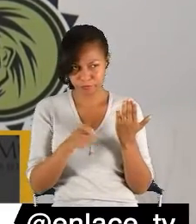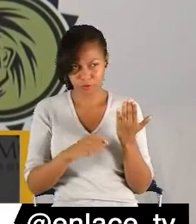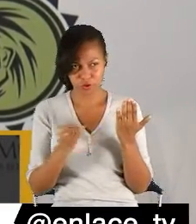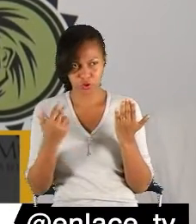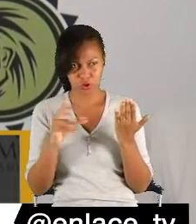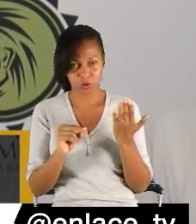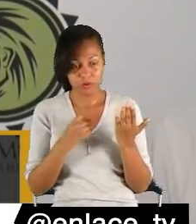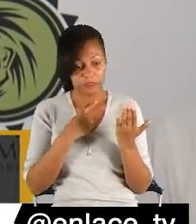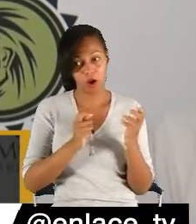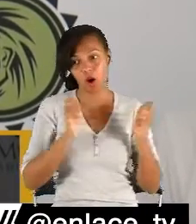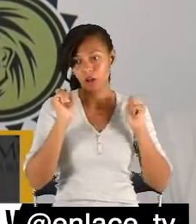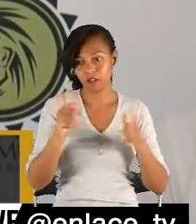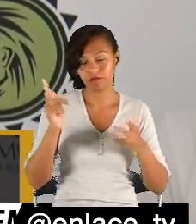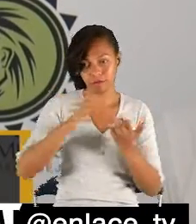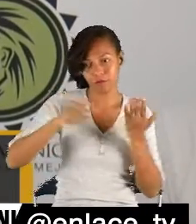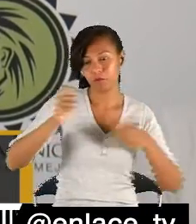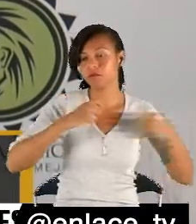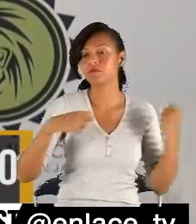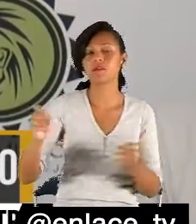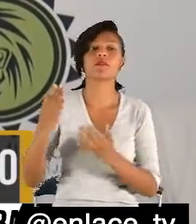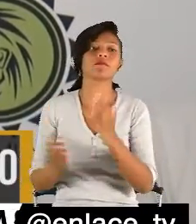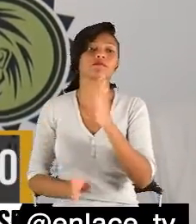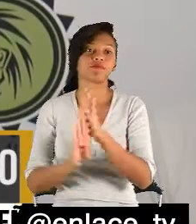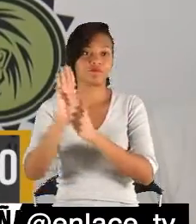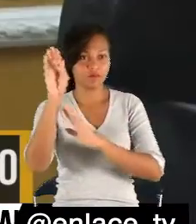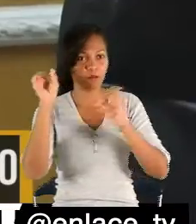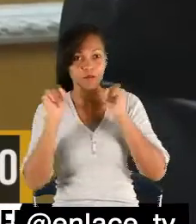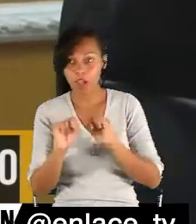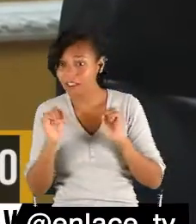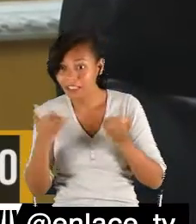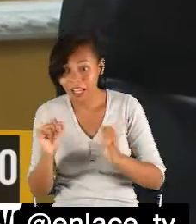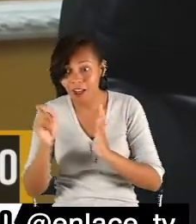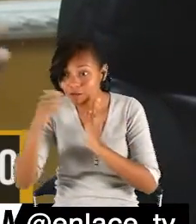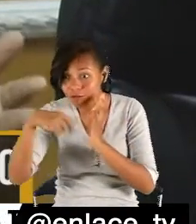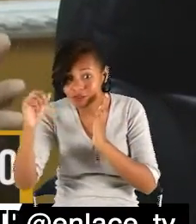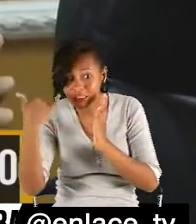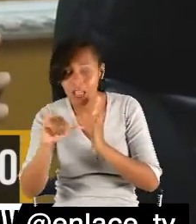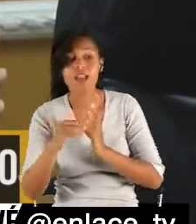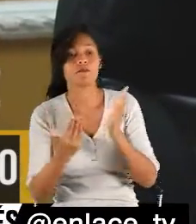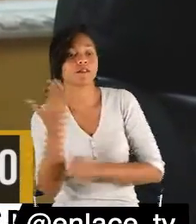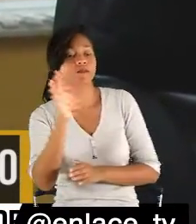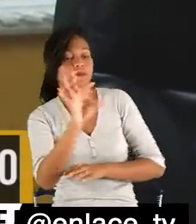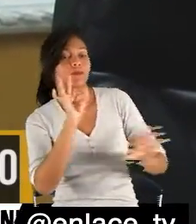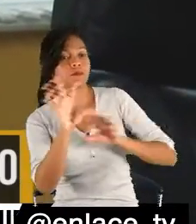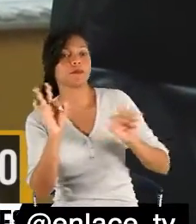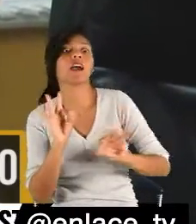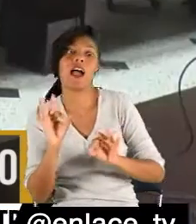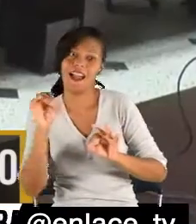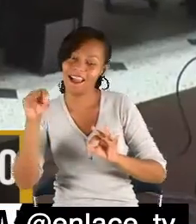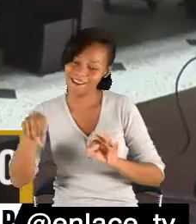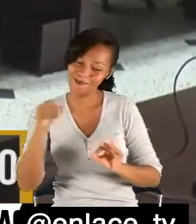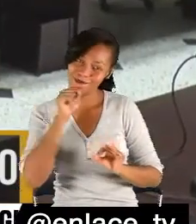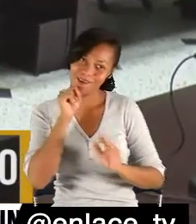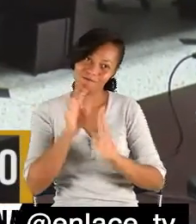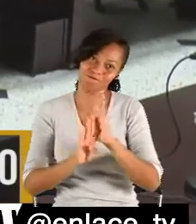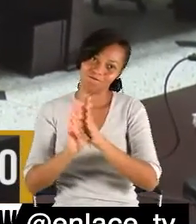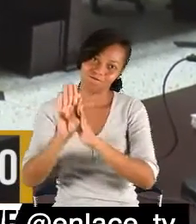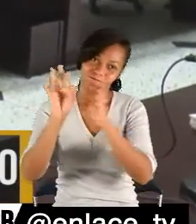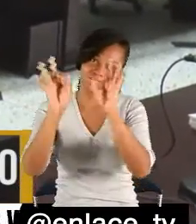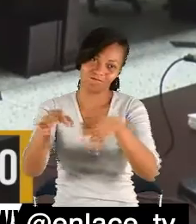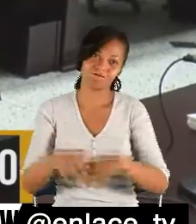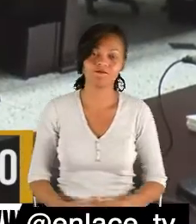para que empezara a empezar a hacer su contratación y empezar a verse la prosperidad y el desarrollo para barrancabermeja en este